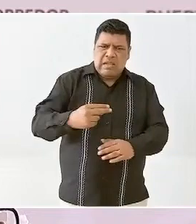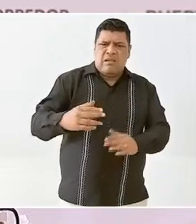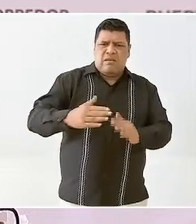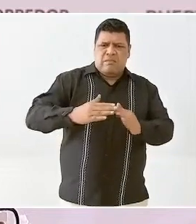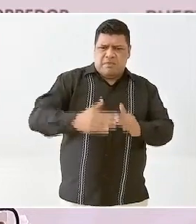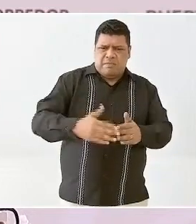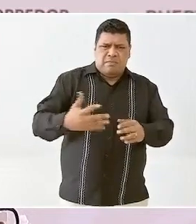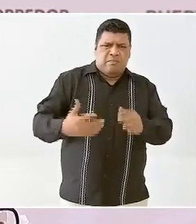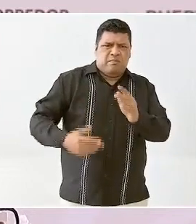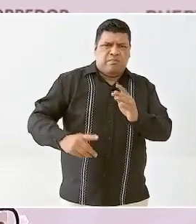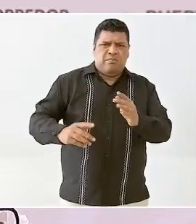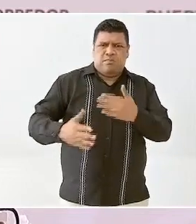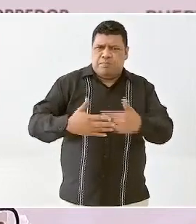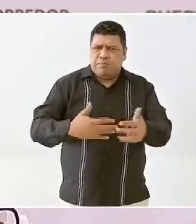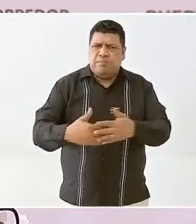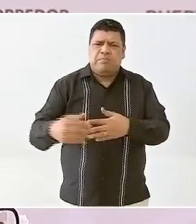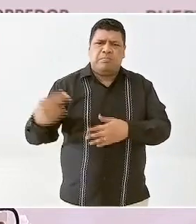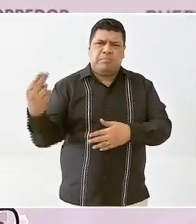Aquí